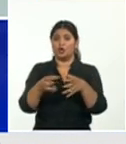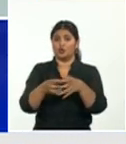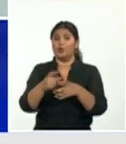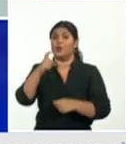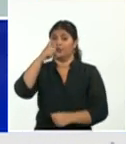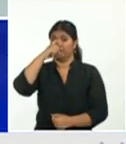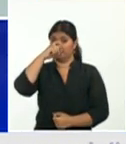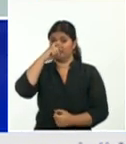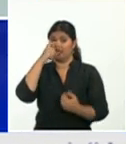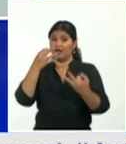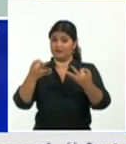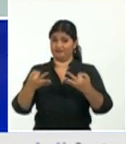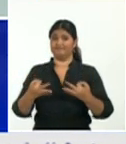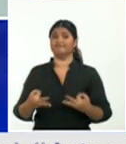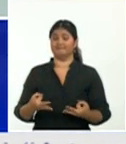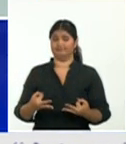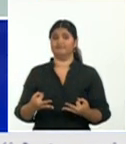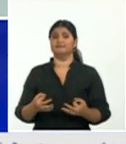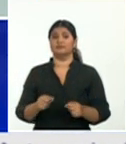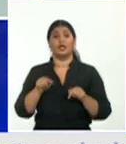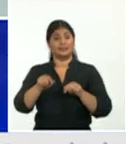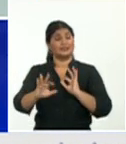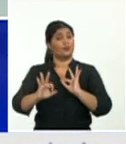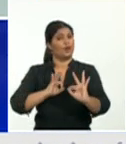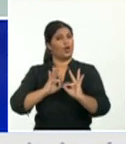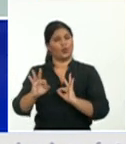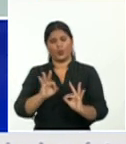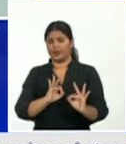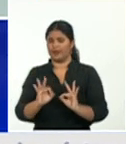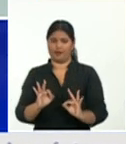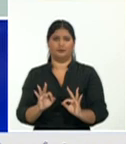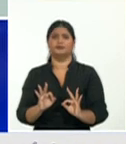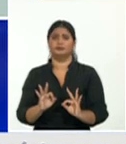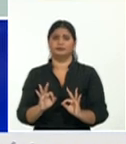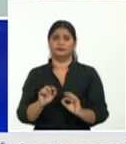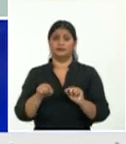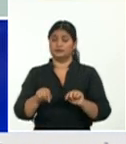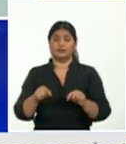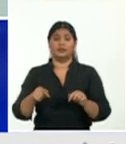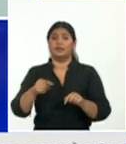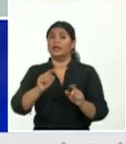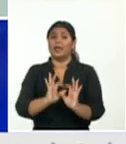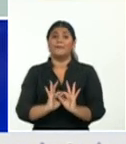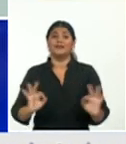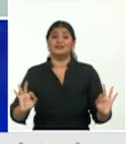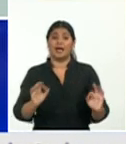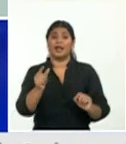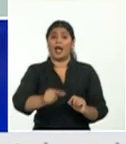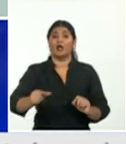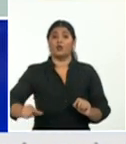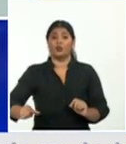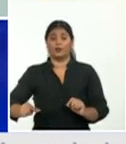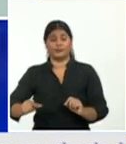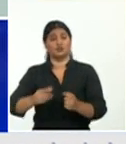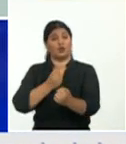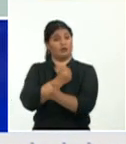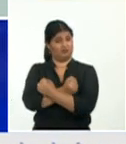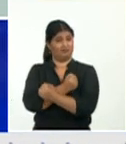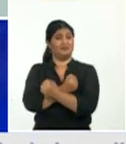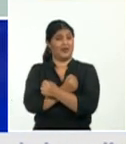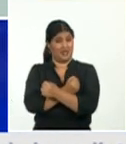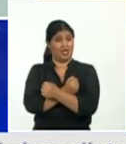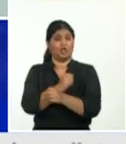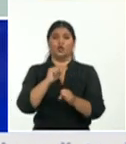que realmente se pueda proteger la población. Claro, reiteramos y no nos